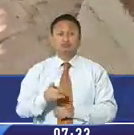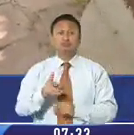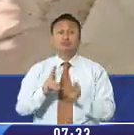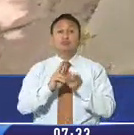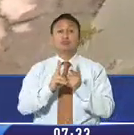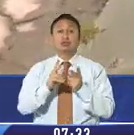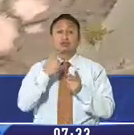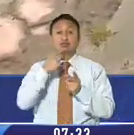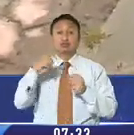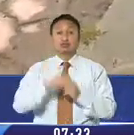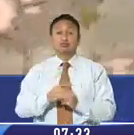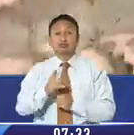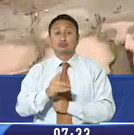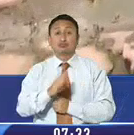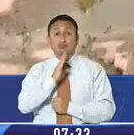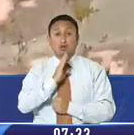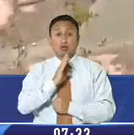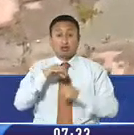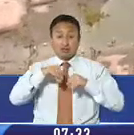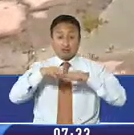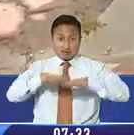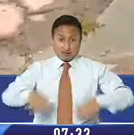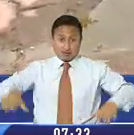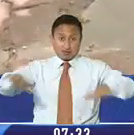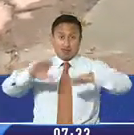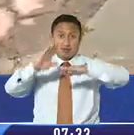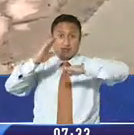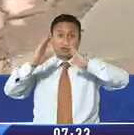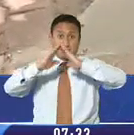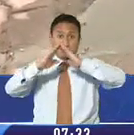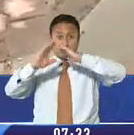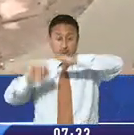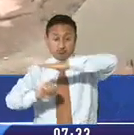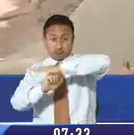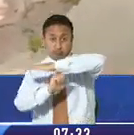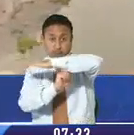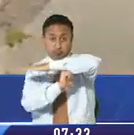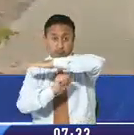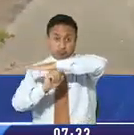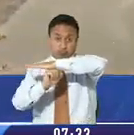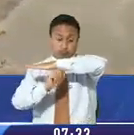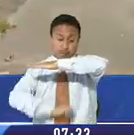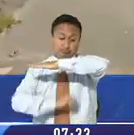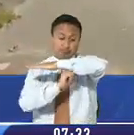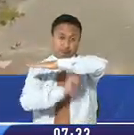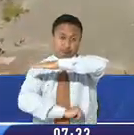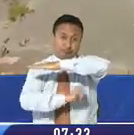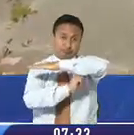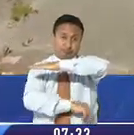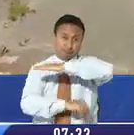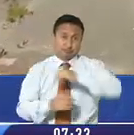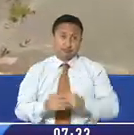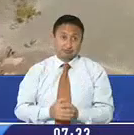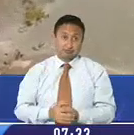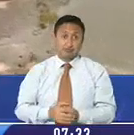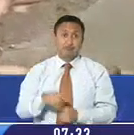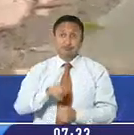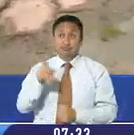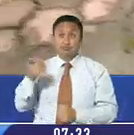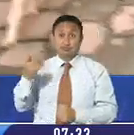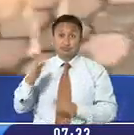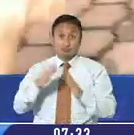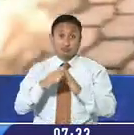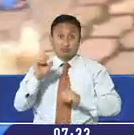precisamente que el agua siga filtrando y afecte a las viviendas aledañas, la humedad, las paredes, que lamentablemente se han visto ya afectadas.